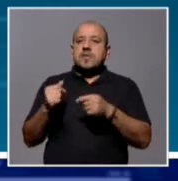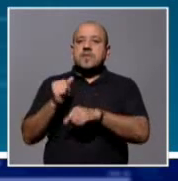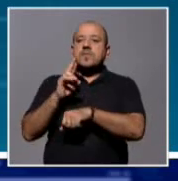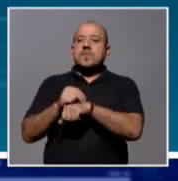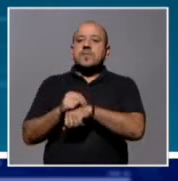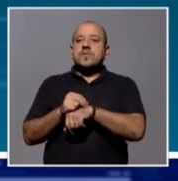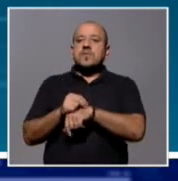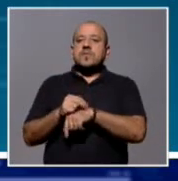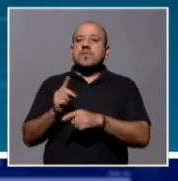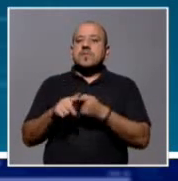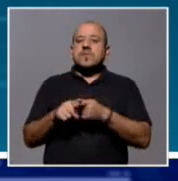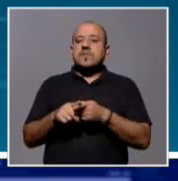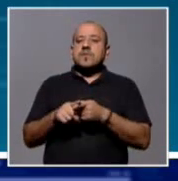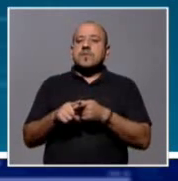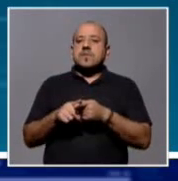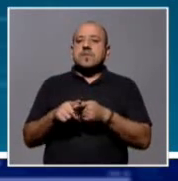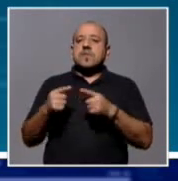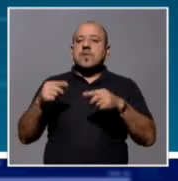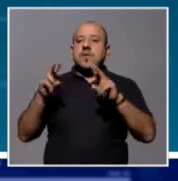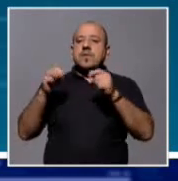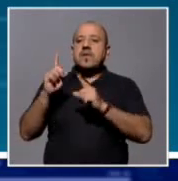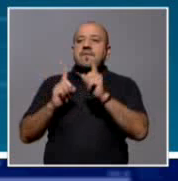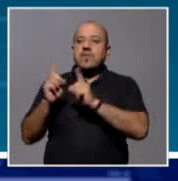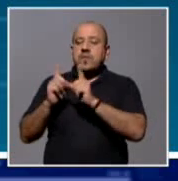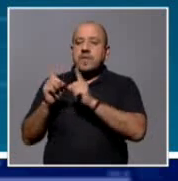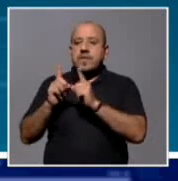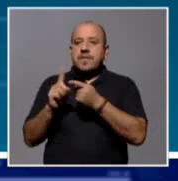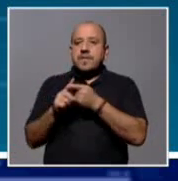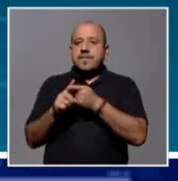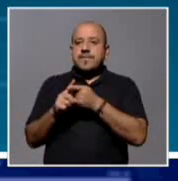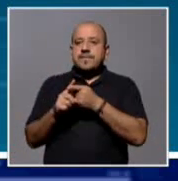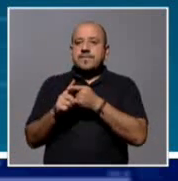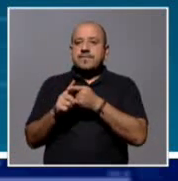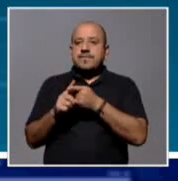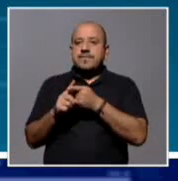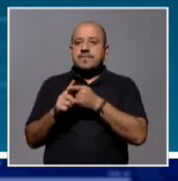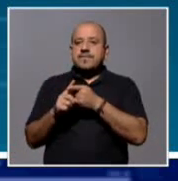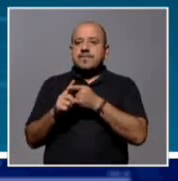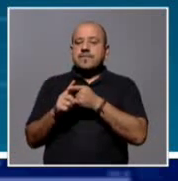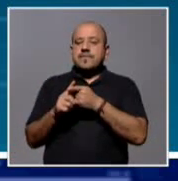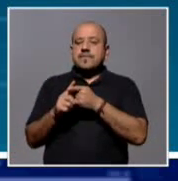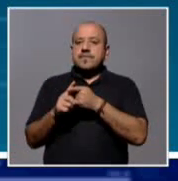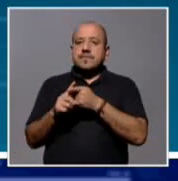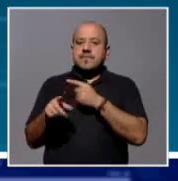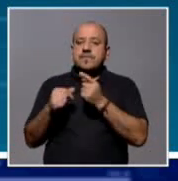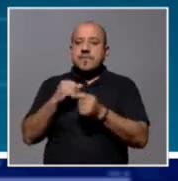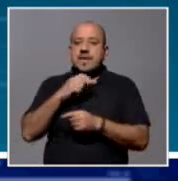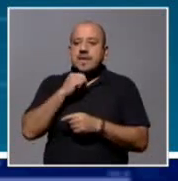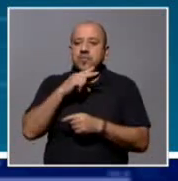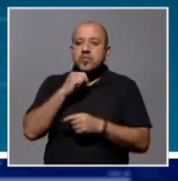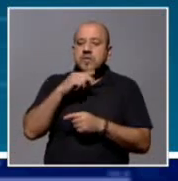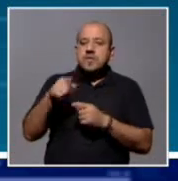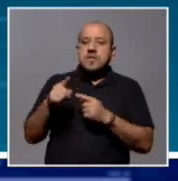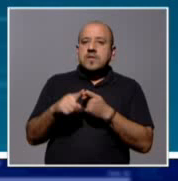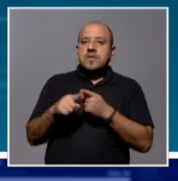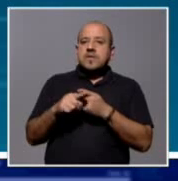poder insertarse en lo que es la parte de las universidades también, donde las chicas en principio tienen un poquito